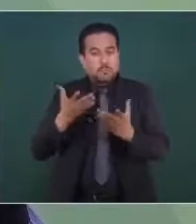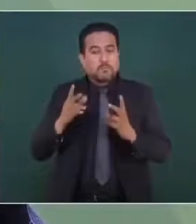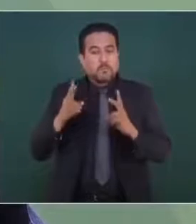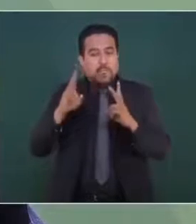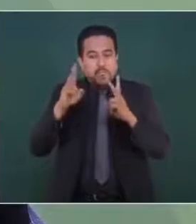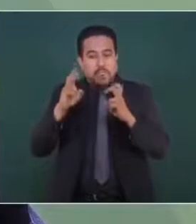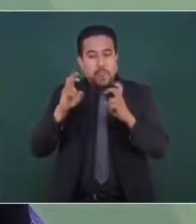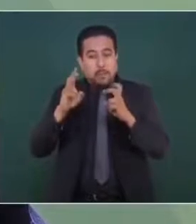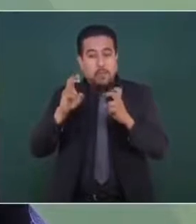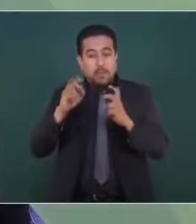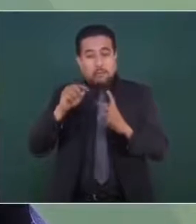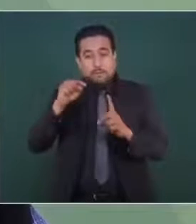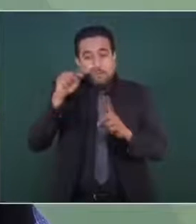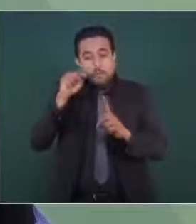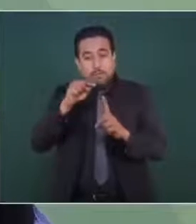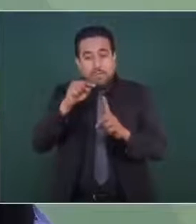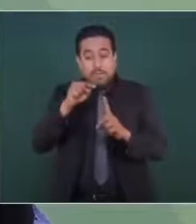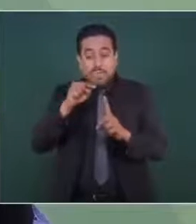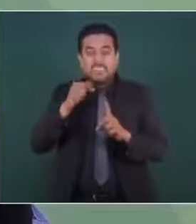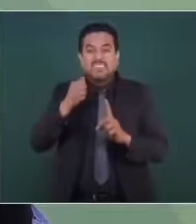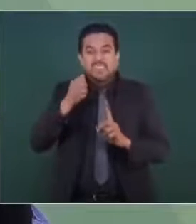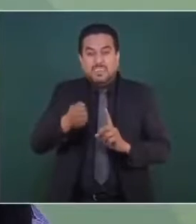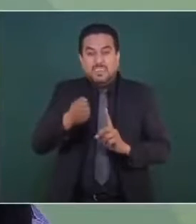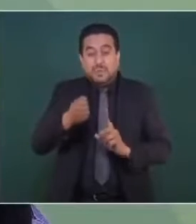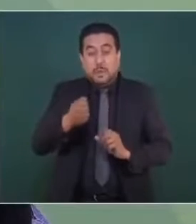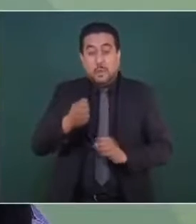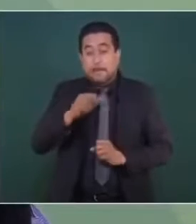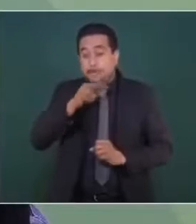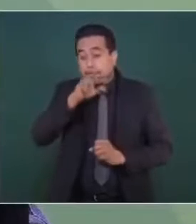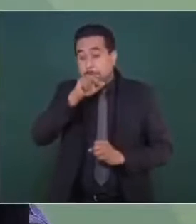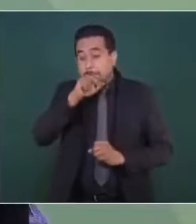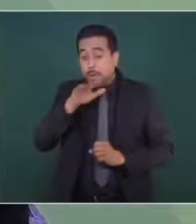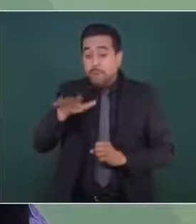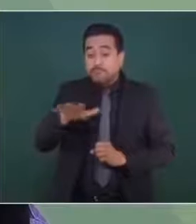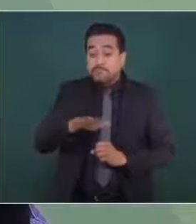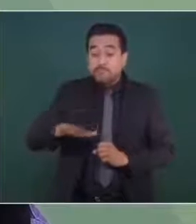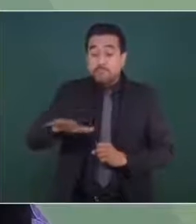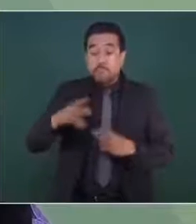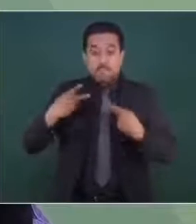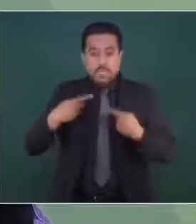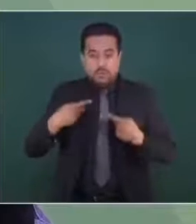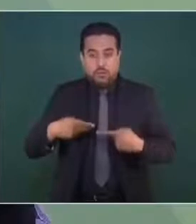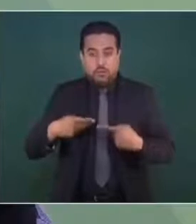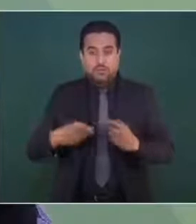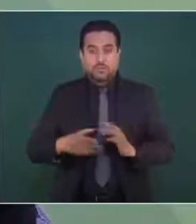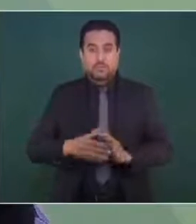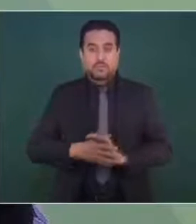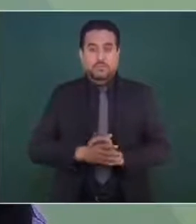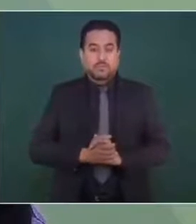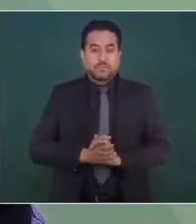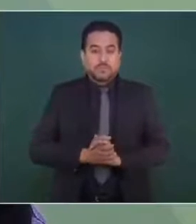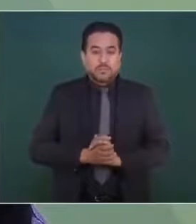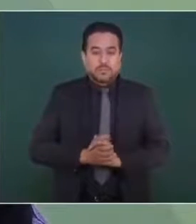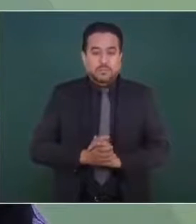tanto le preocupa a la gente, el tema de